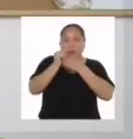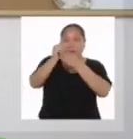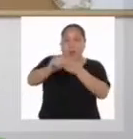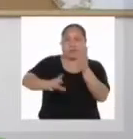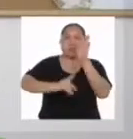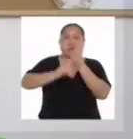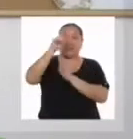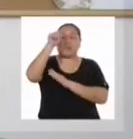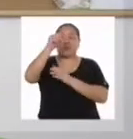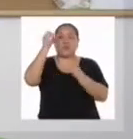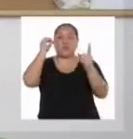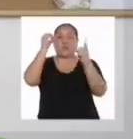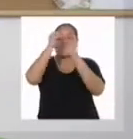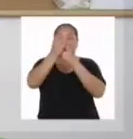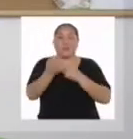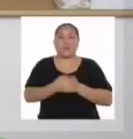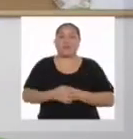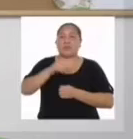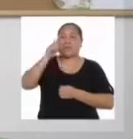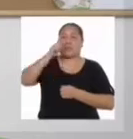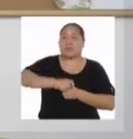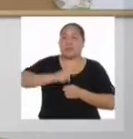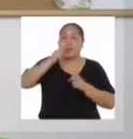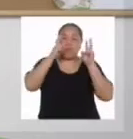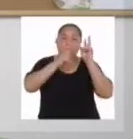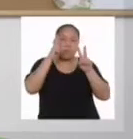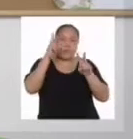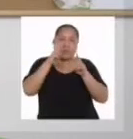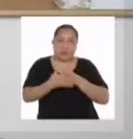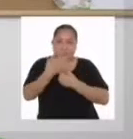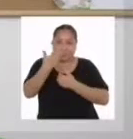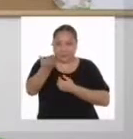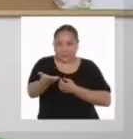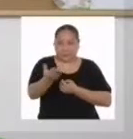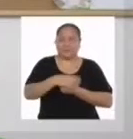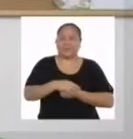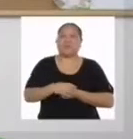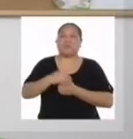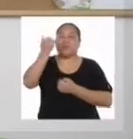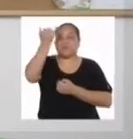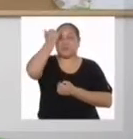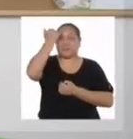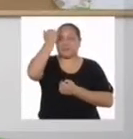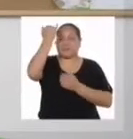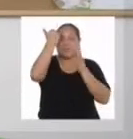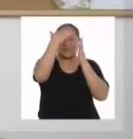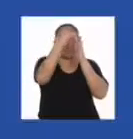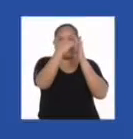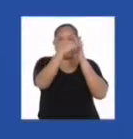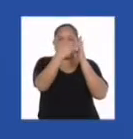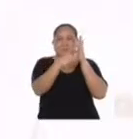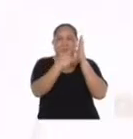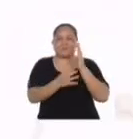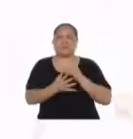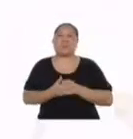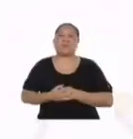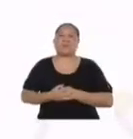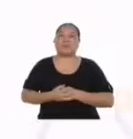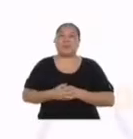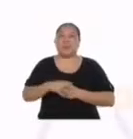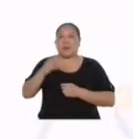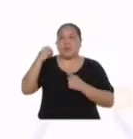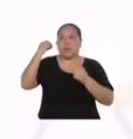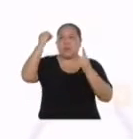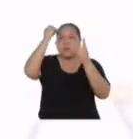guiarse en el desarrollo de su propósito, deben tomar en cuenta los siguientes criterios de evaluación.